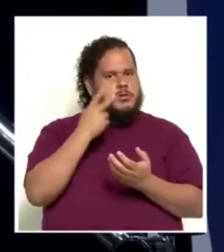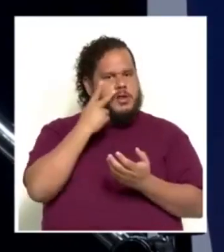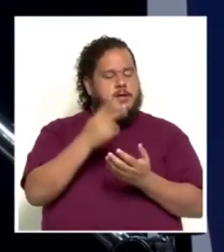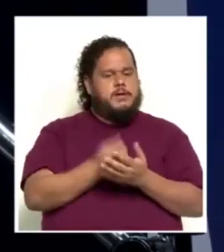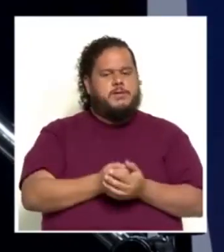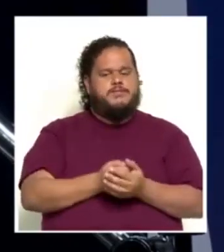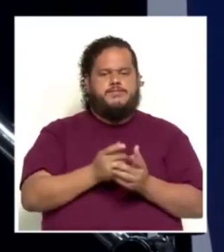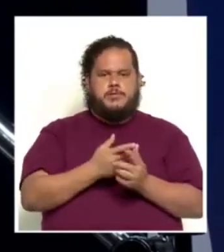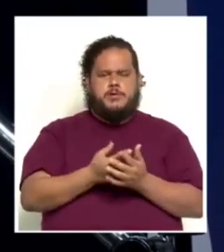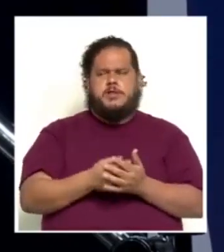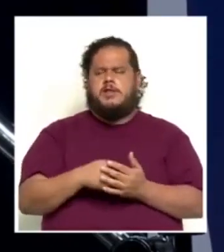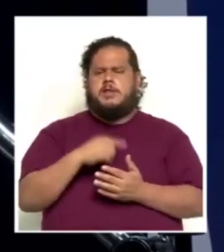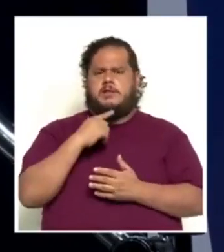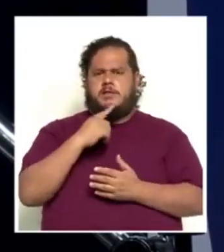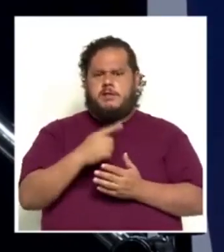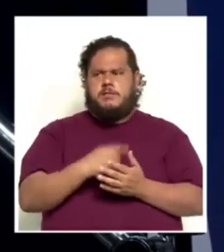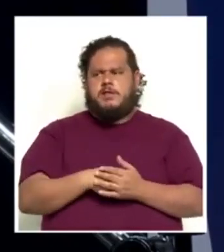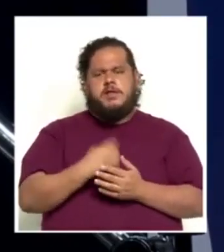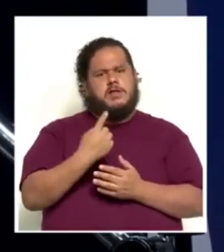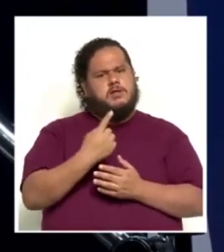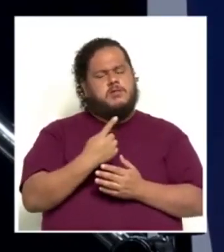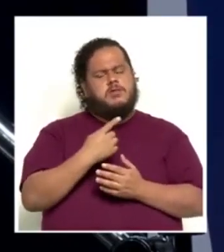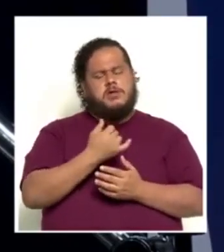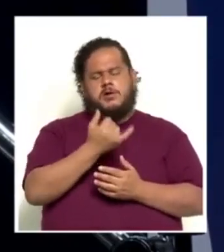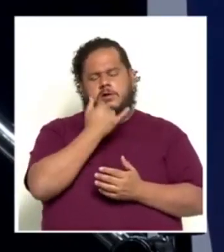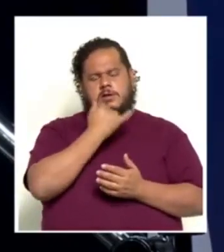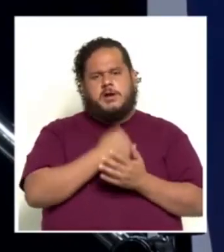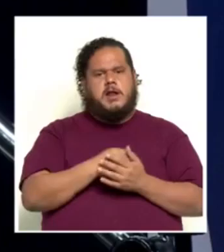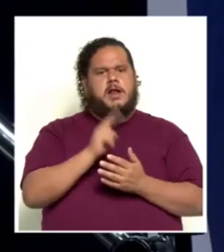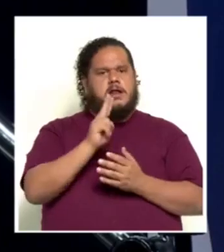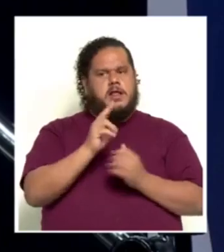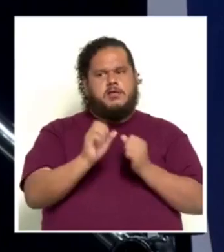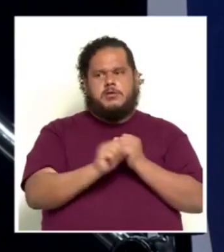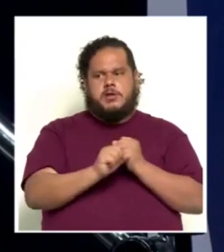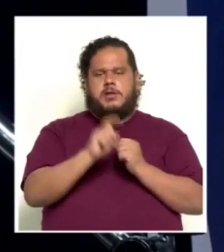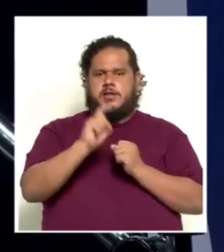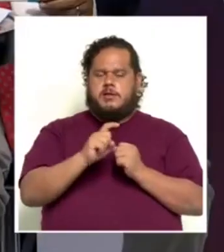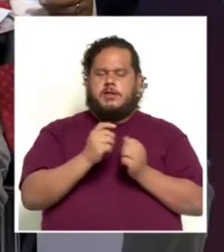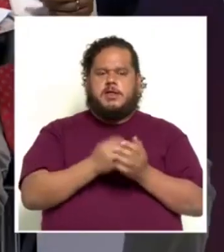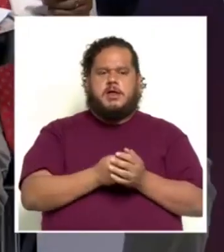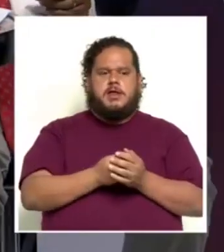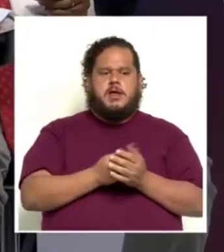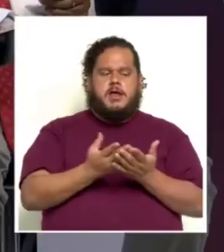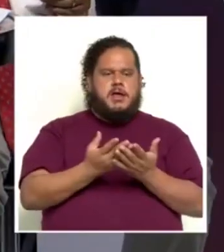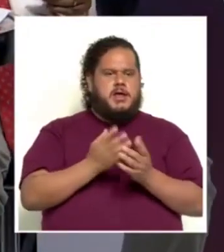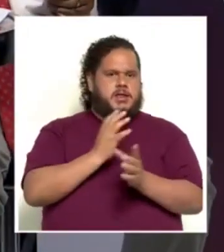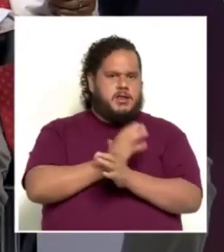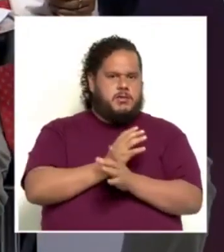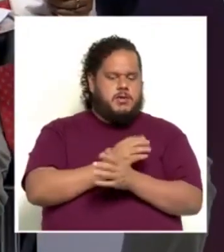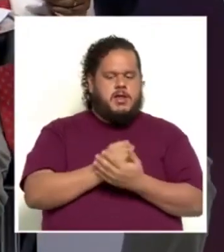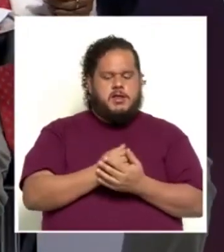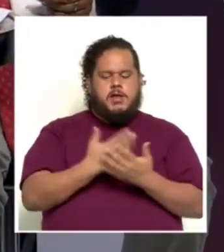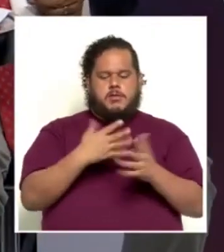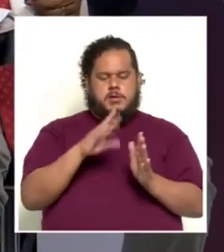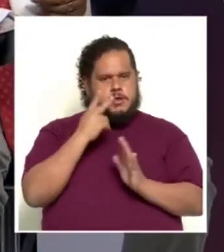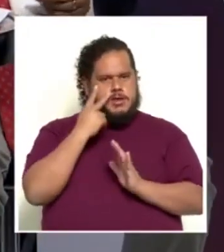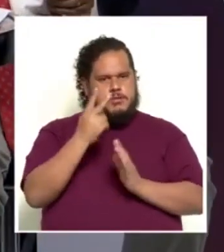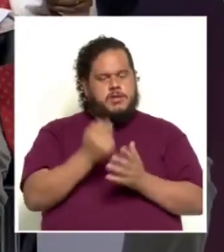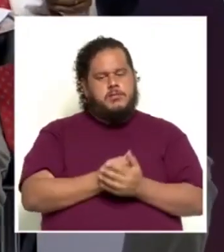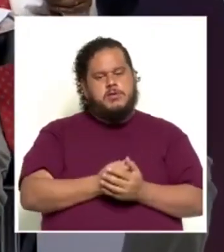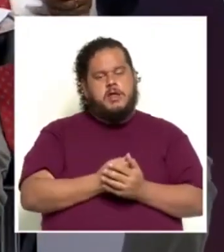Entonces, definitivamente eso es uno de los errores. O sea, las dos campañas tienen que ser también bien cautelosas, porque ya vimos